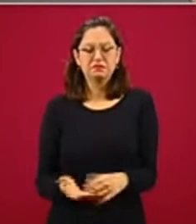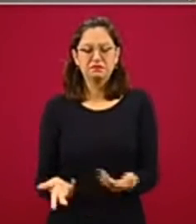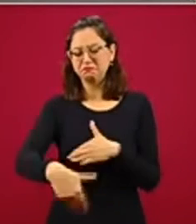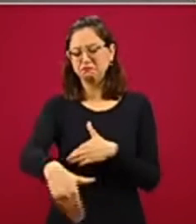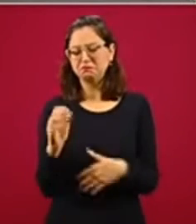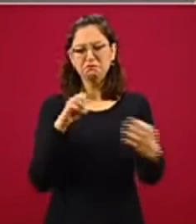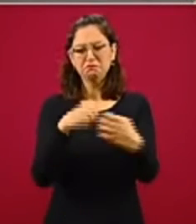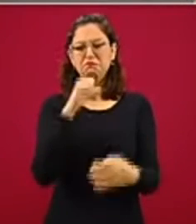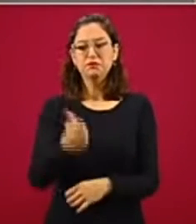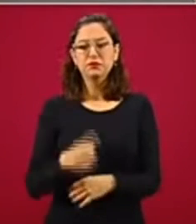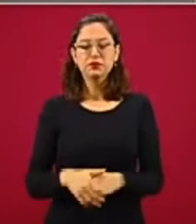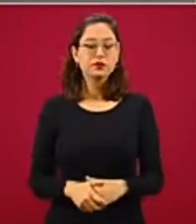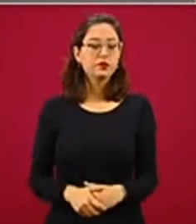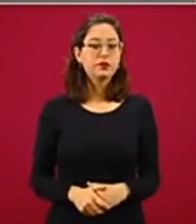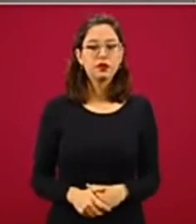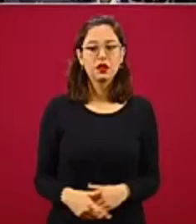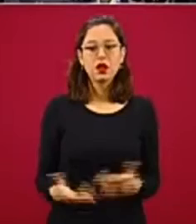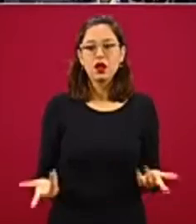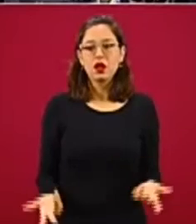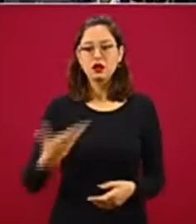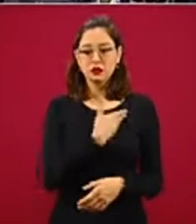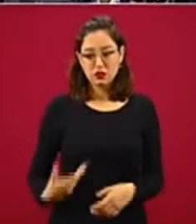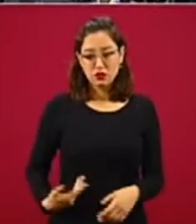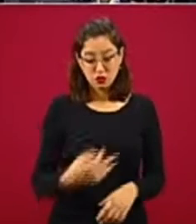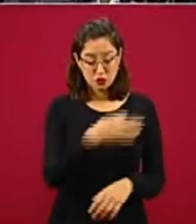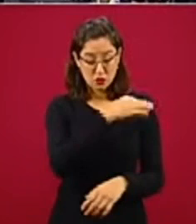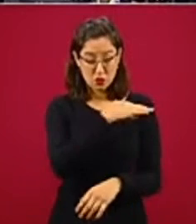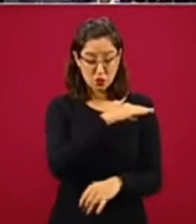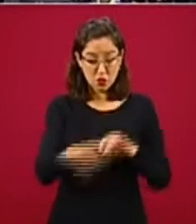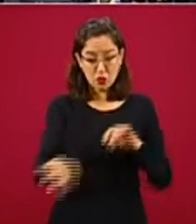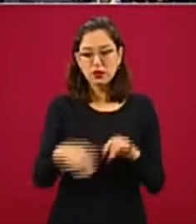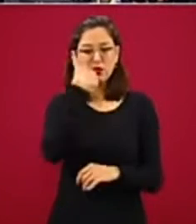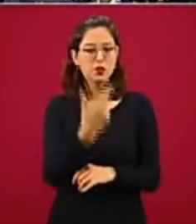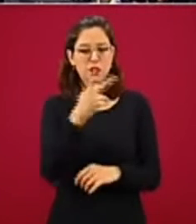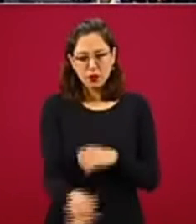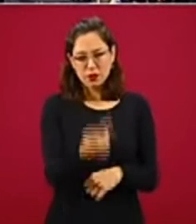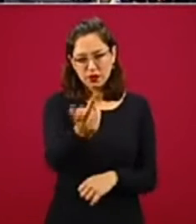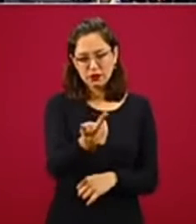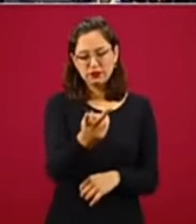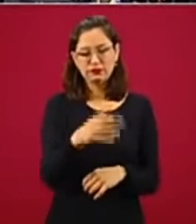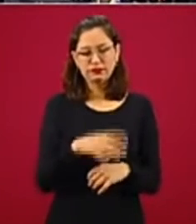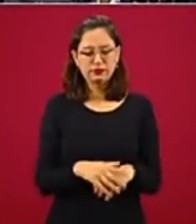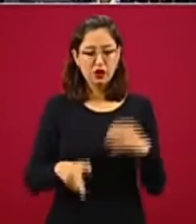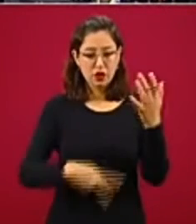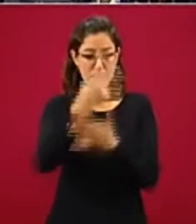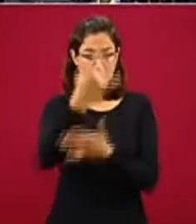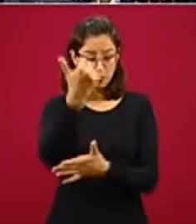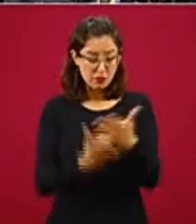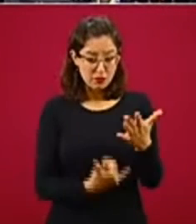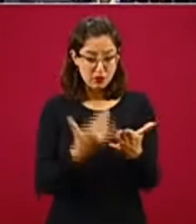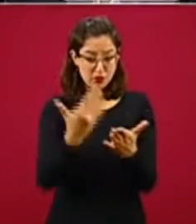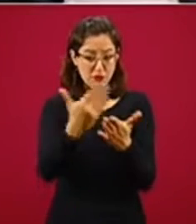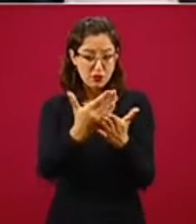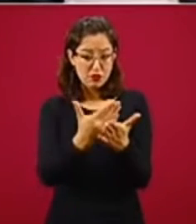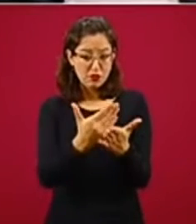Presidente, y finalmente también quería preguntarle cómo afecta a su proyecto, que está